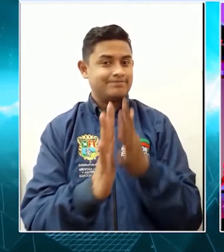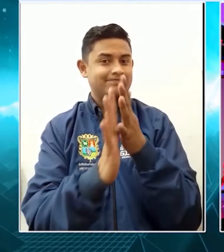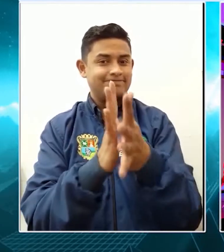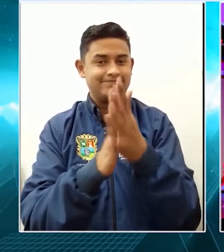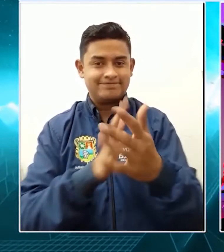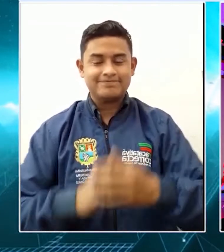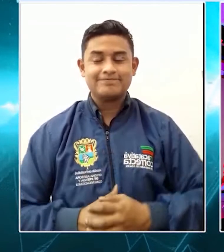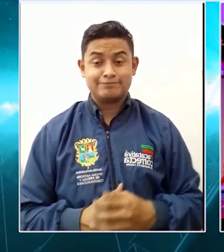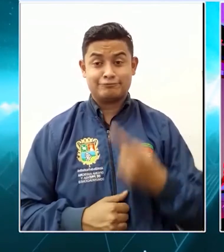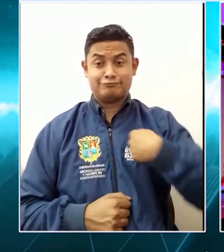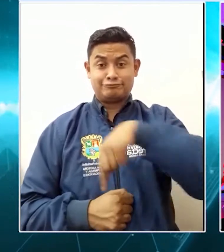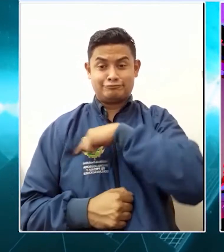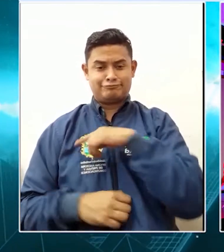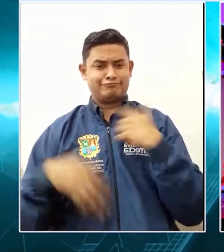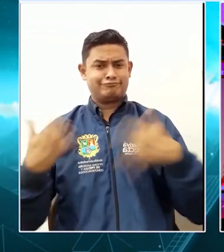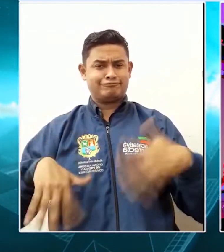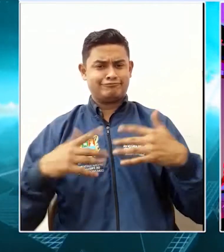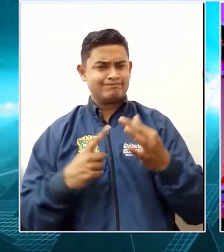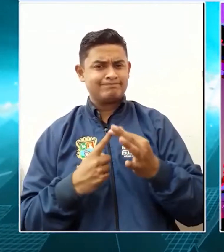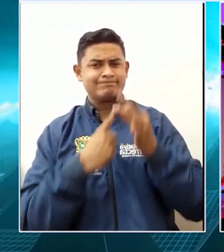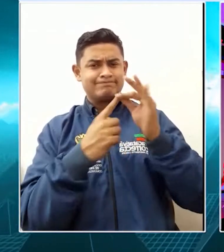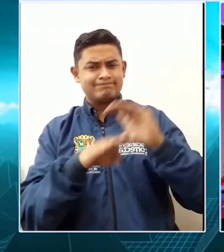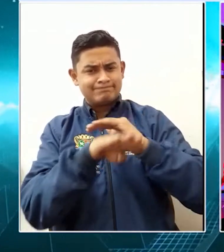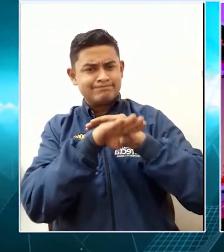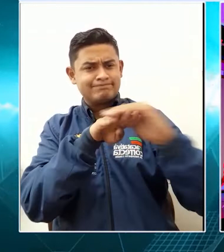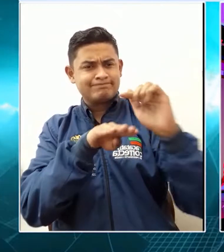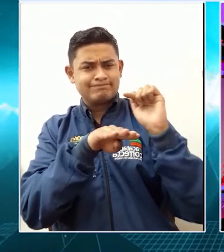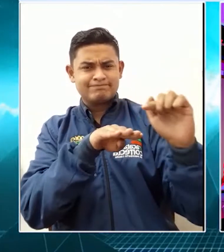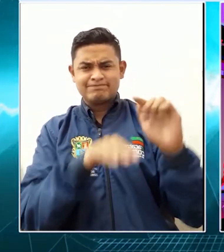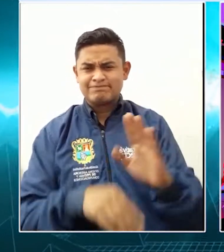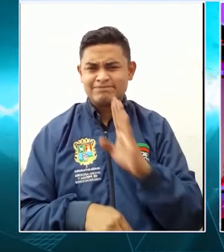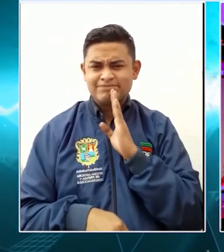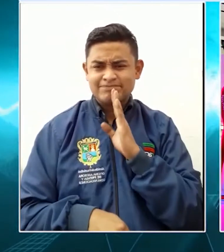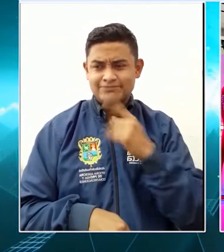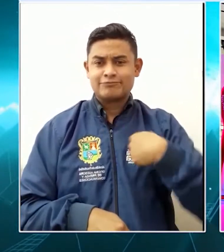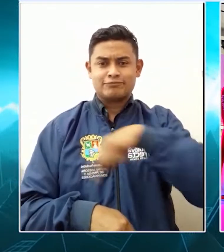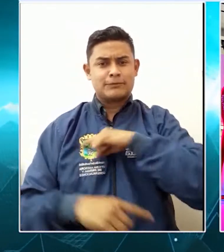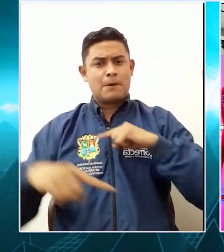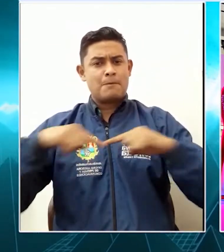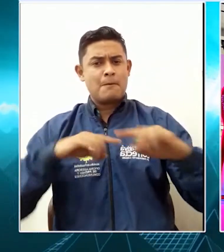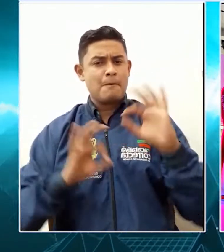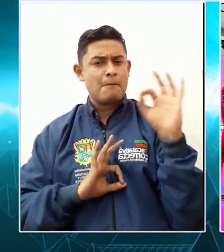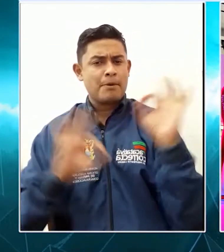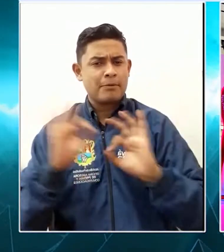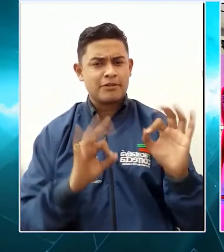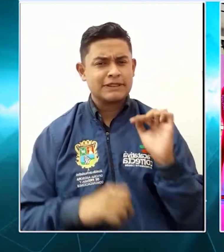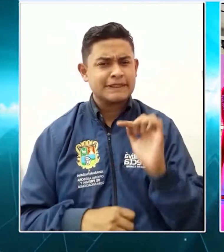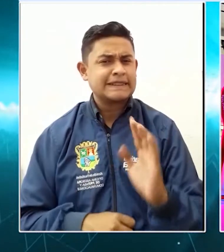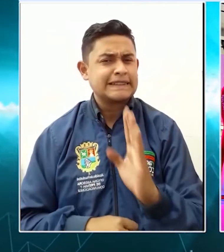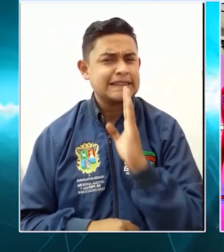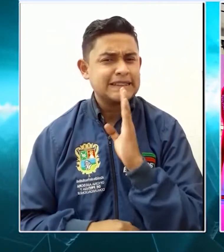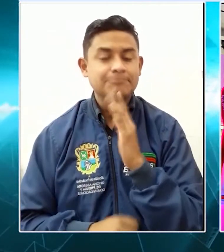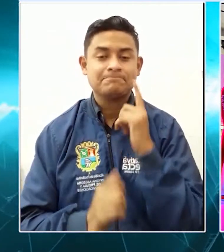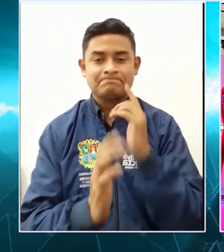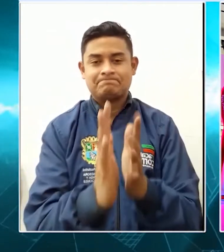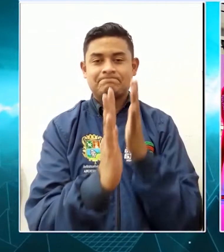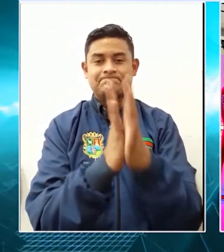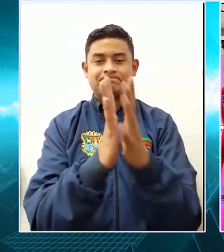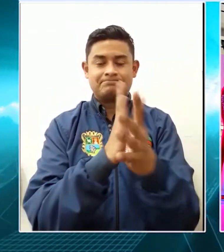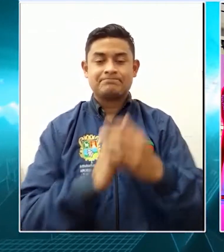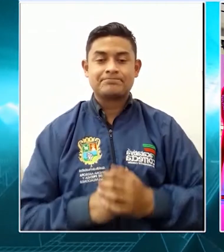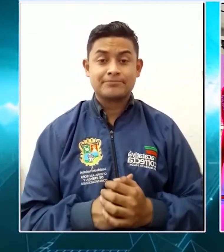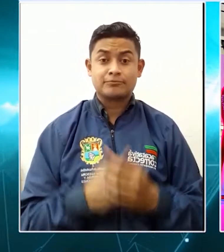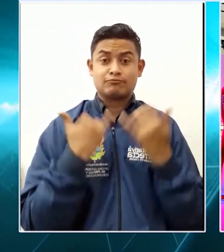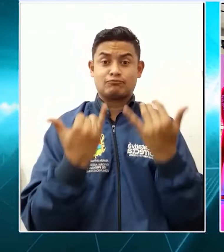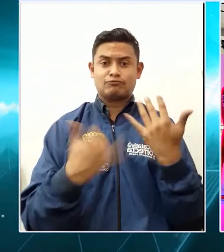evento de agradecimiento al personal de coordinadores y suplentes del programa de adulto mayor en la presente semana la secretaría de